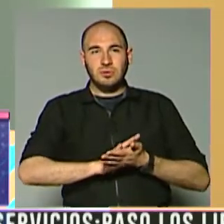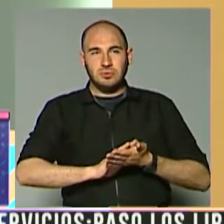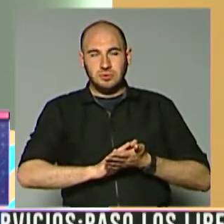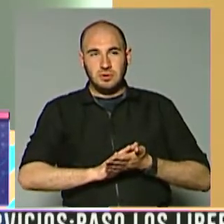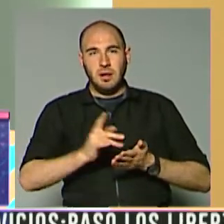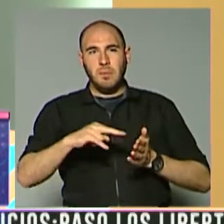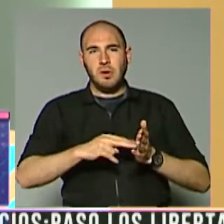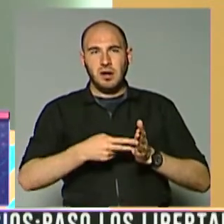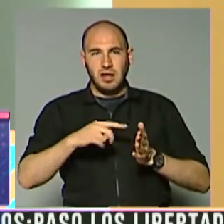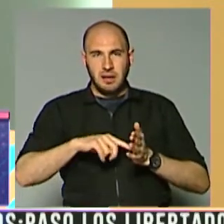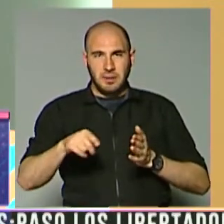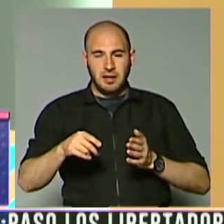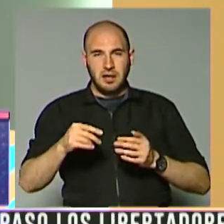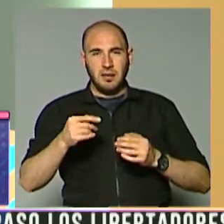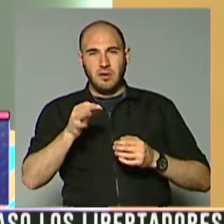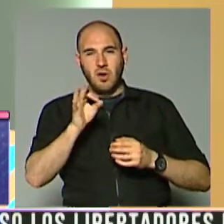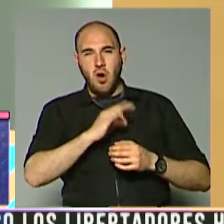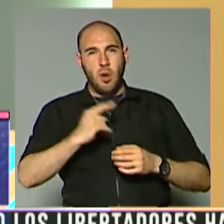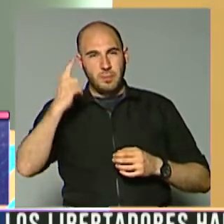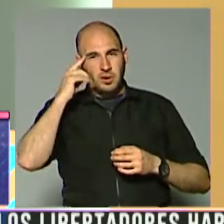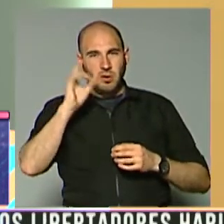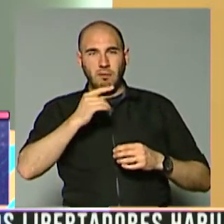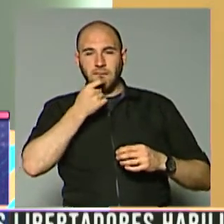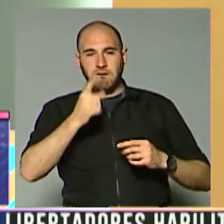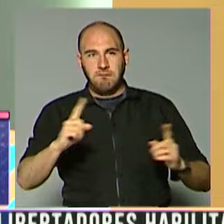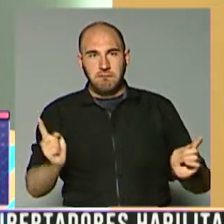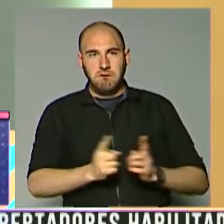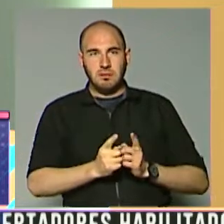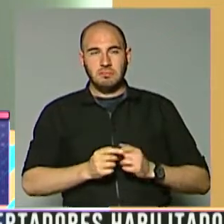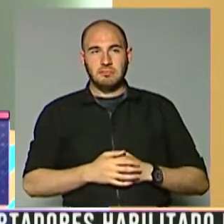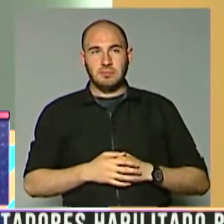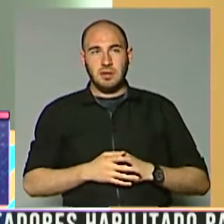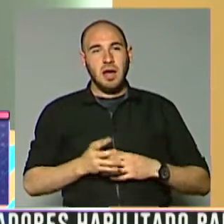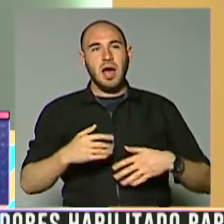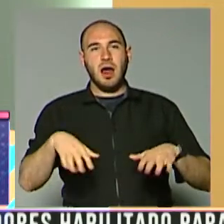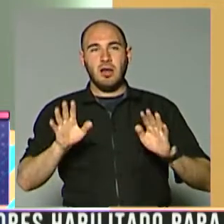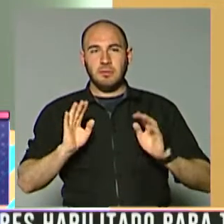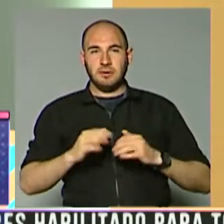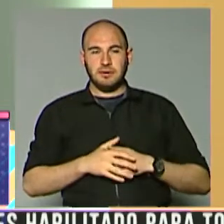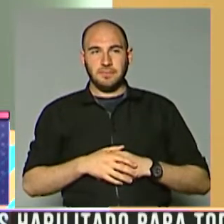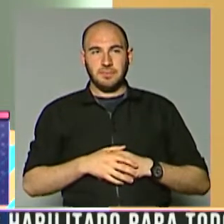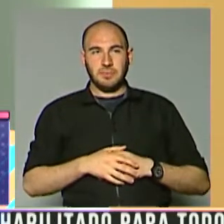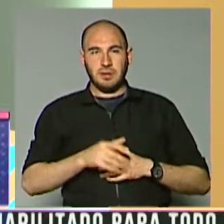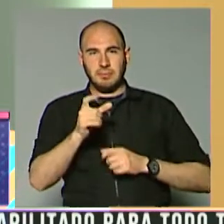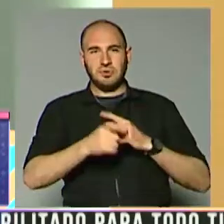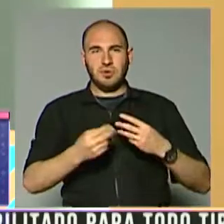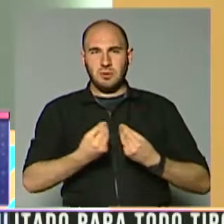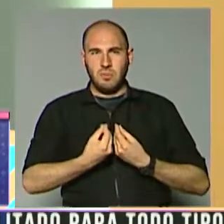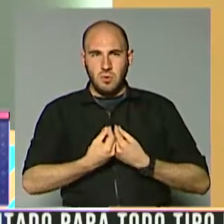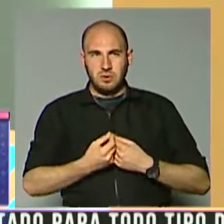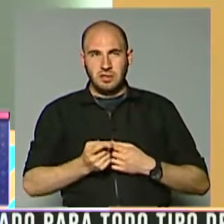esta problemática con una lectura que simplifica, y a pesar de que probablemente la mayoría